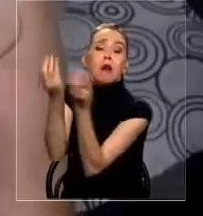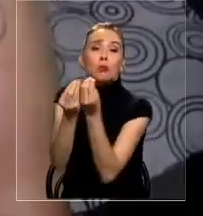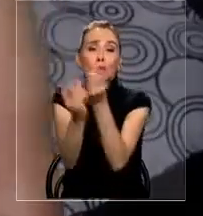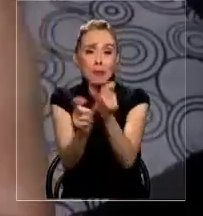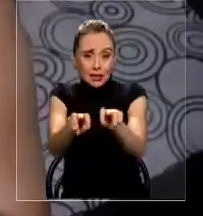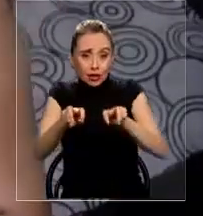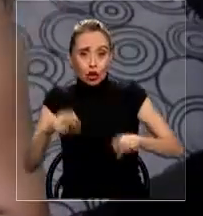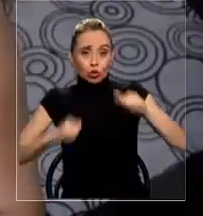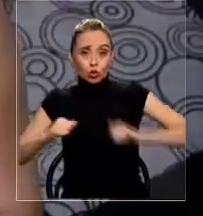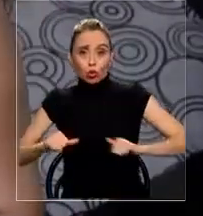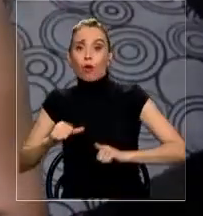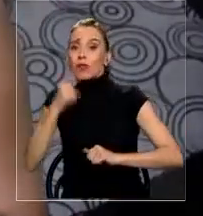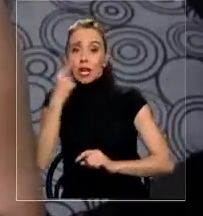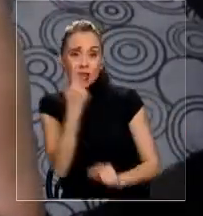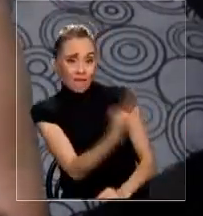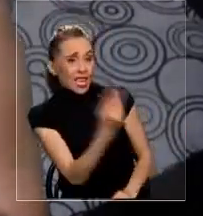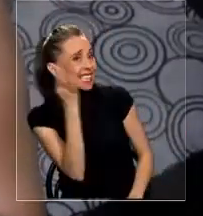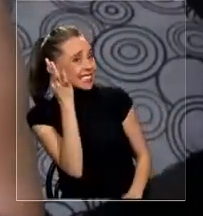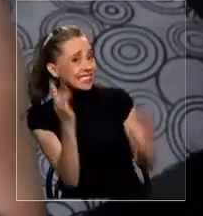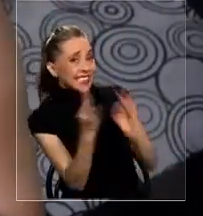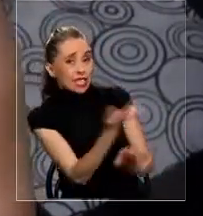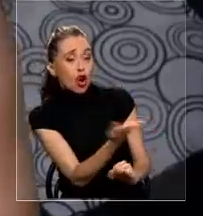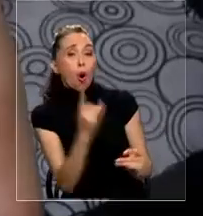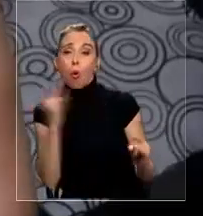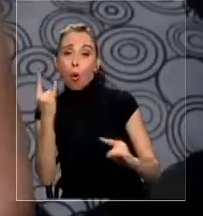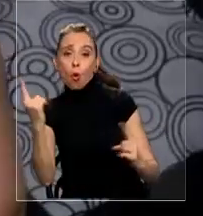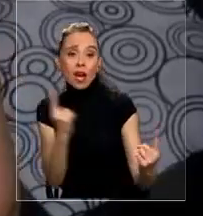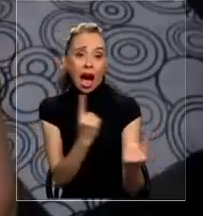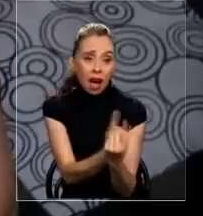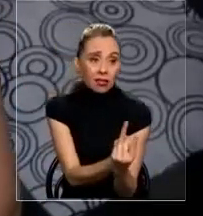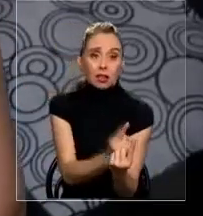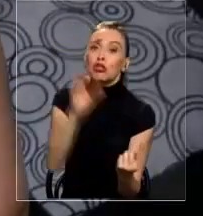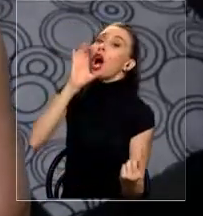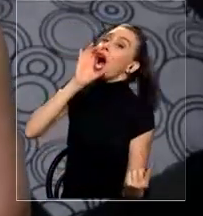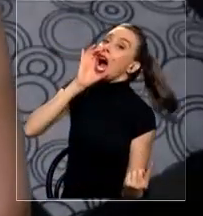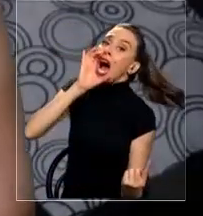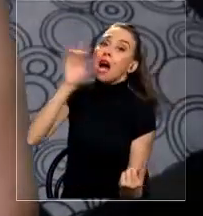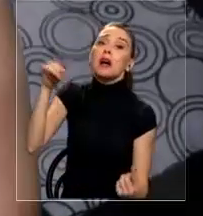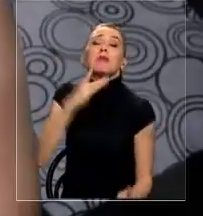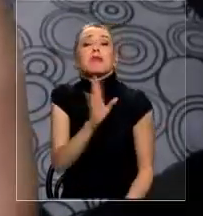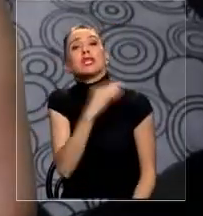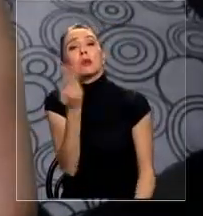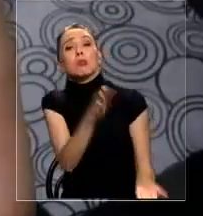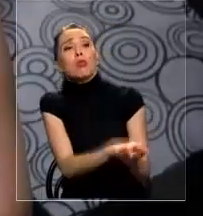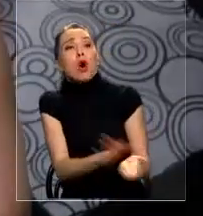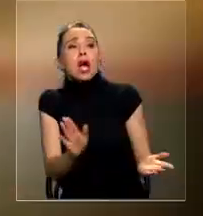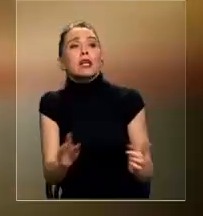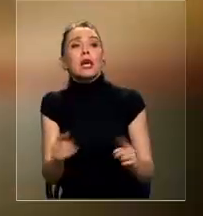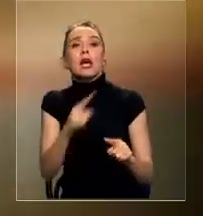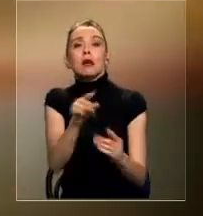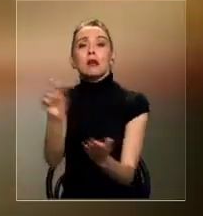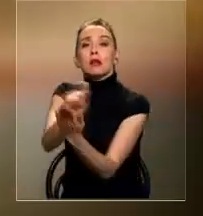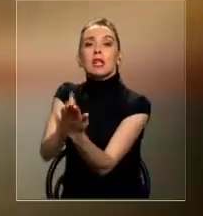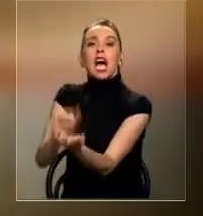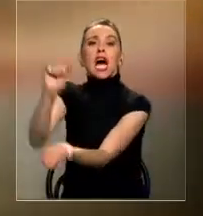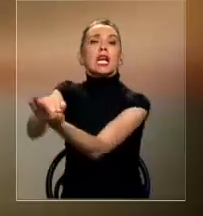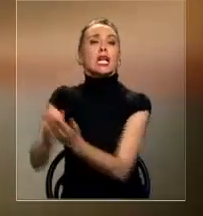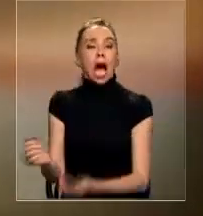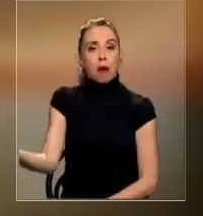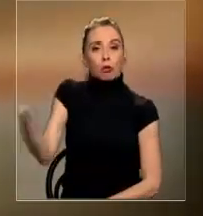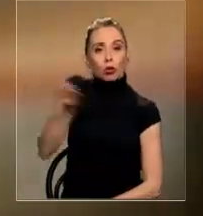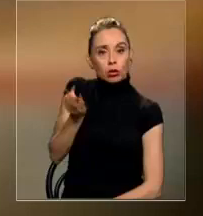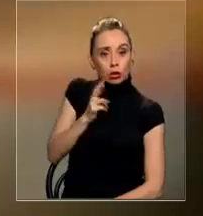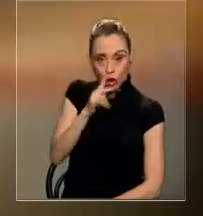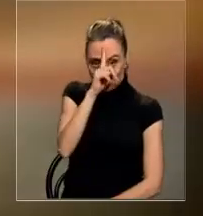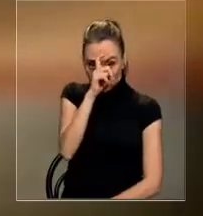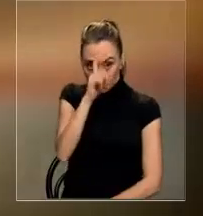aquí sufriendo, pero ella es evidente que necesita atención urgente. Y dice, bueno, si se muere, ponen otro reclamo. En el